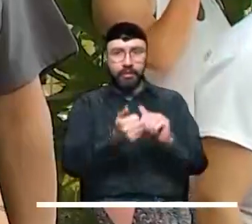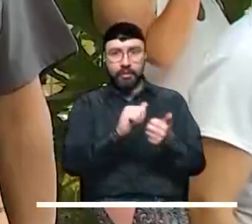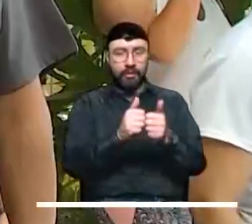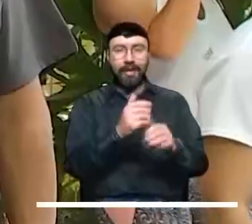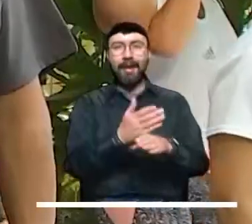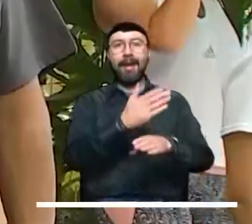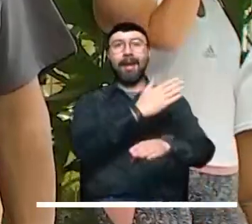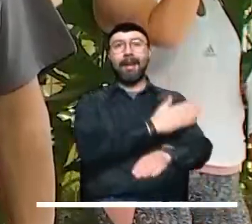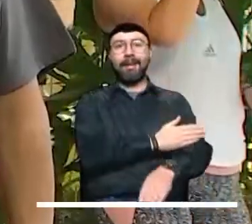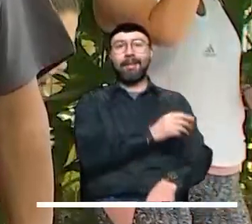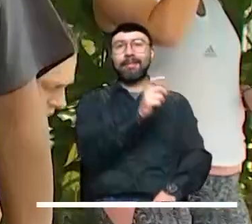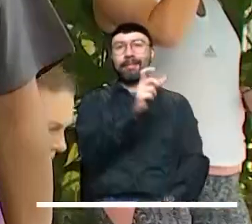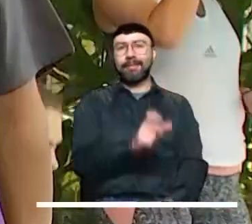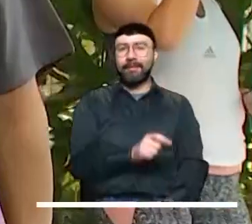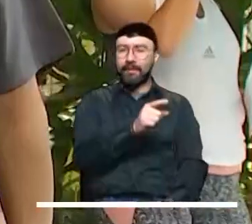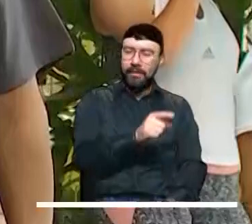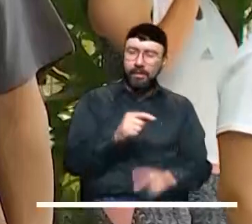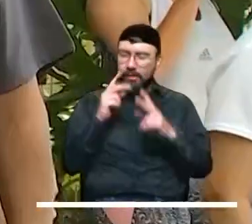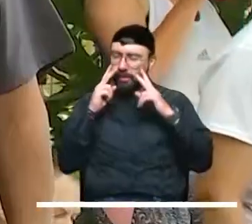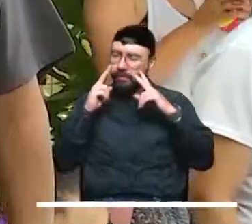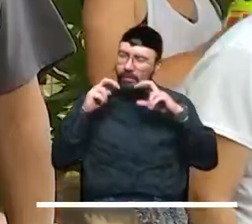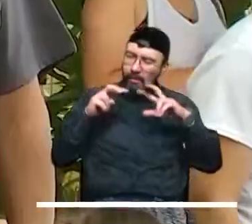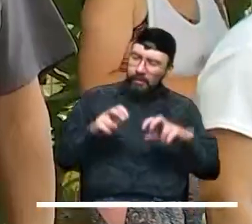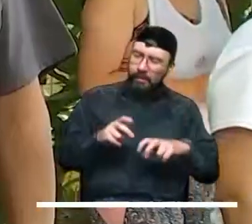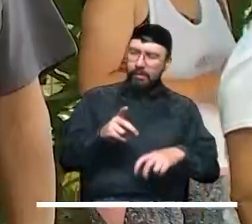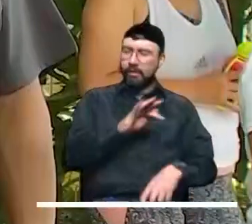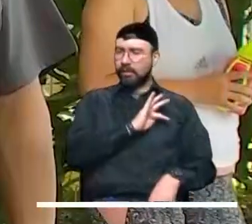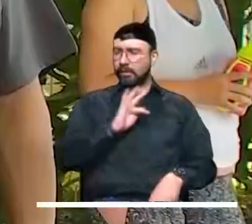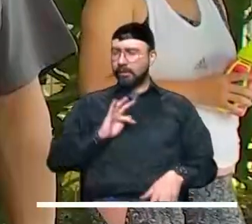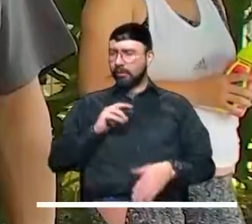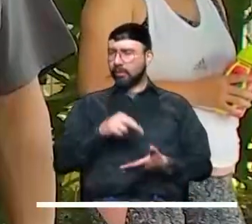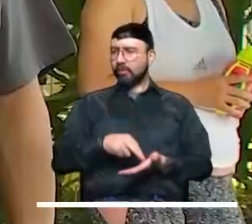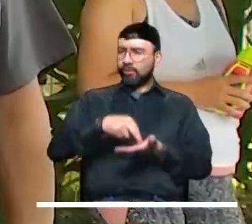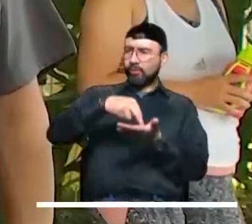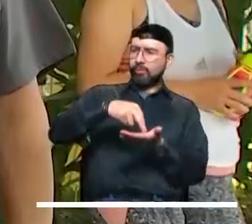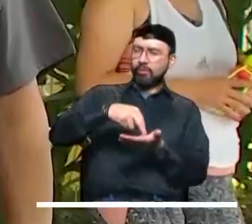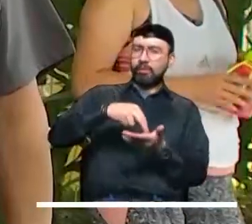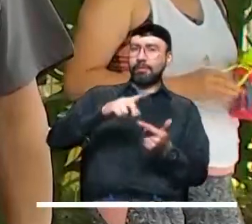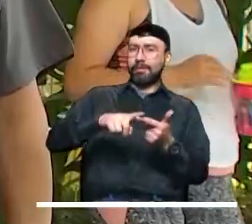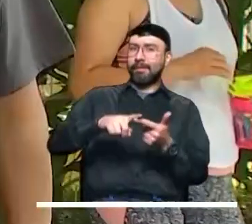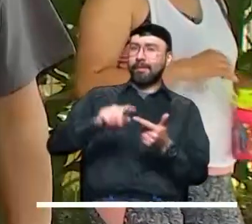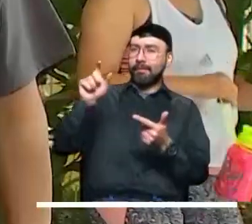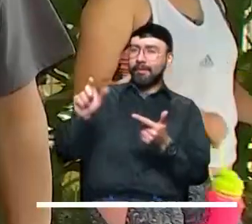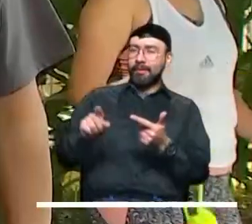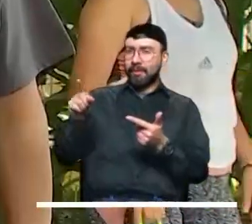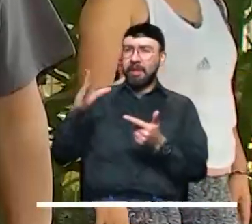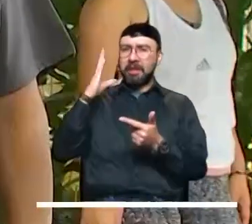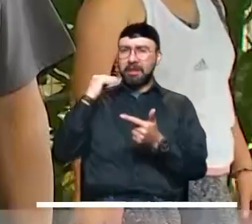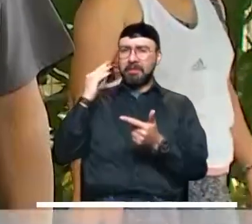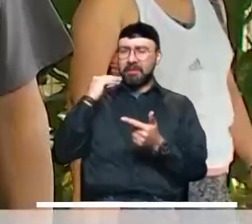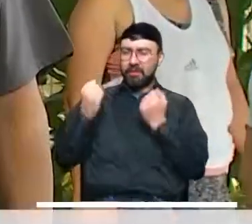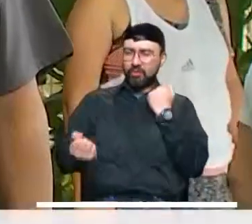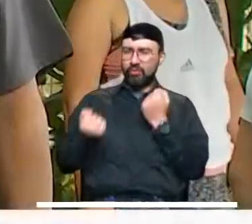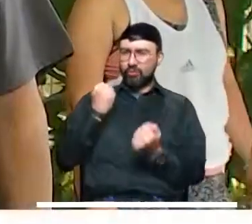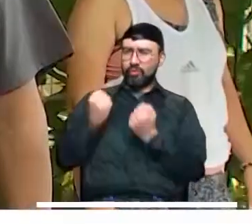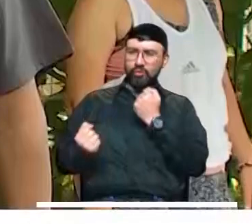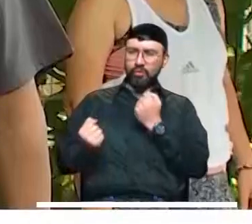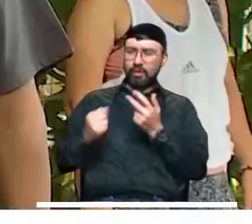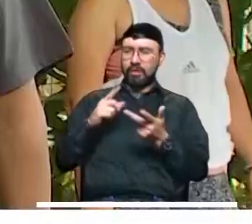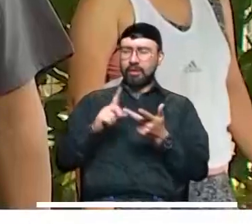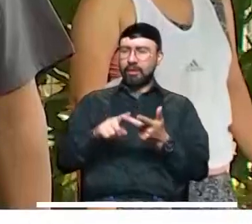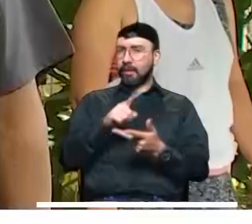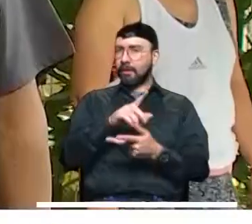fisioterapeuta, una experta en educación física, un médico que hace